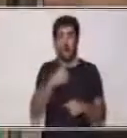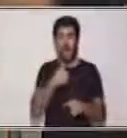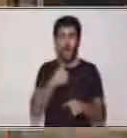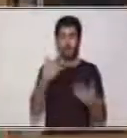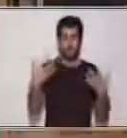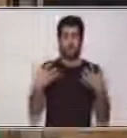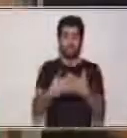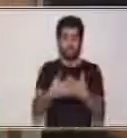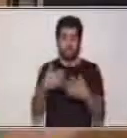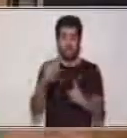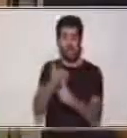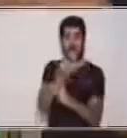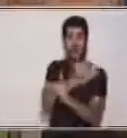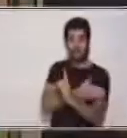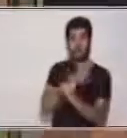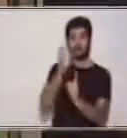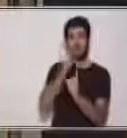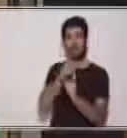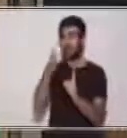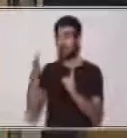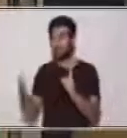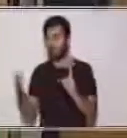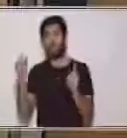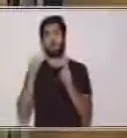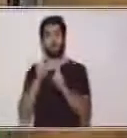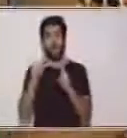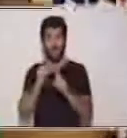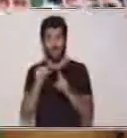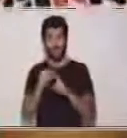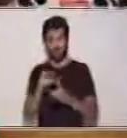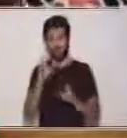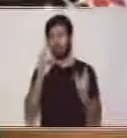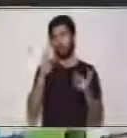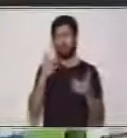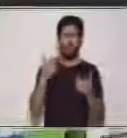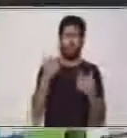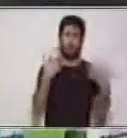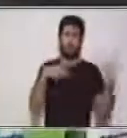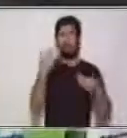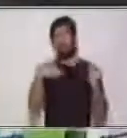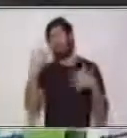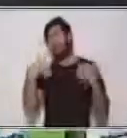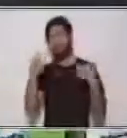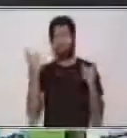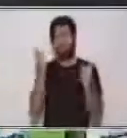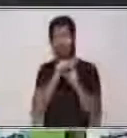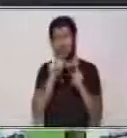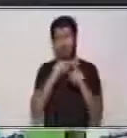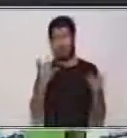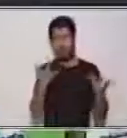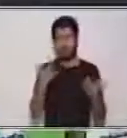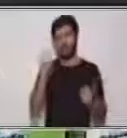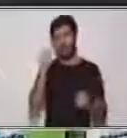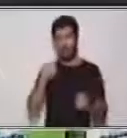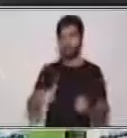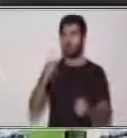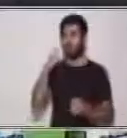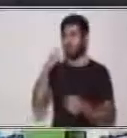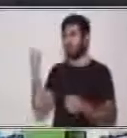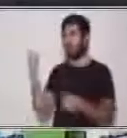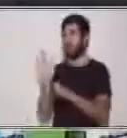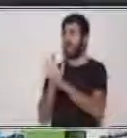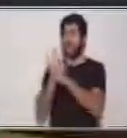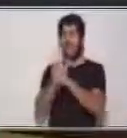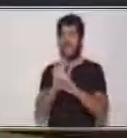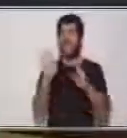el consecuente de las expresiones. Vamos a ver unos ejemplos de este tema de la concordancia